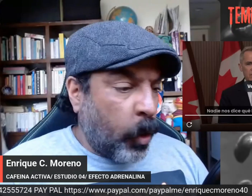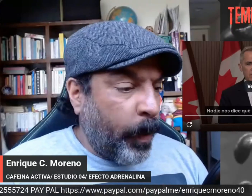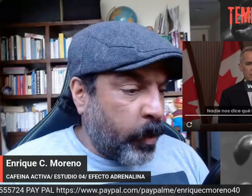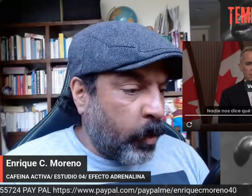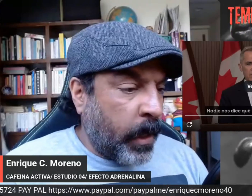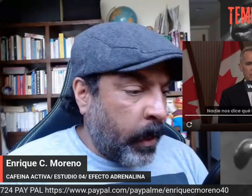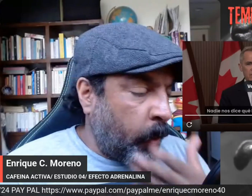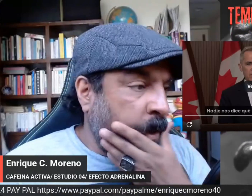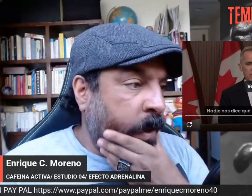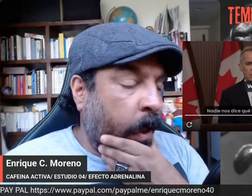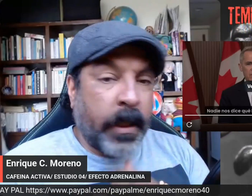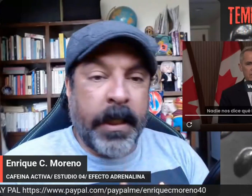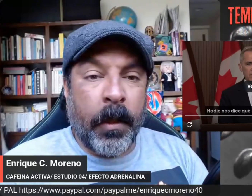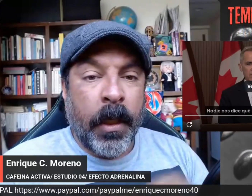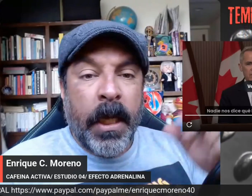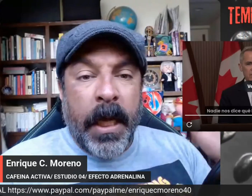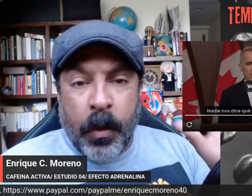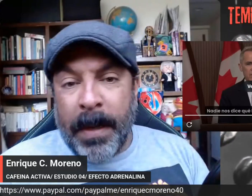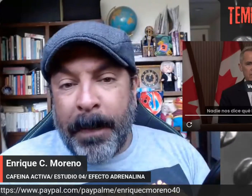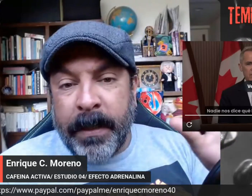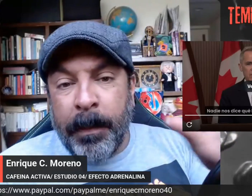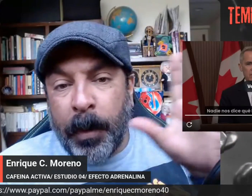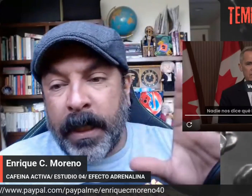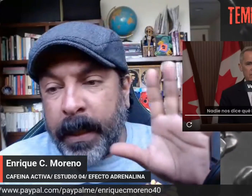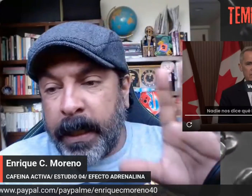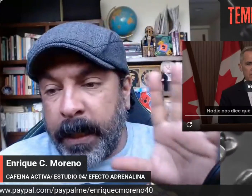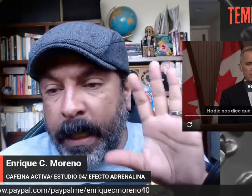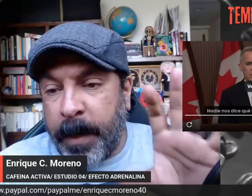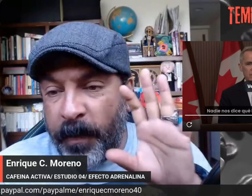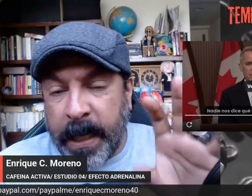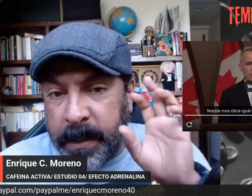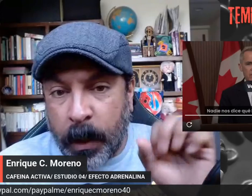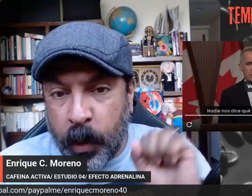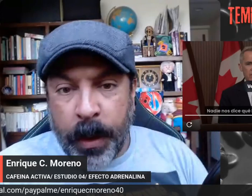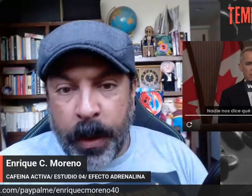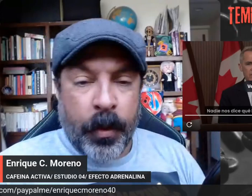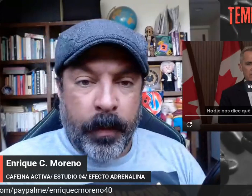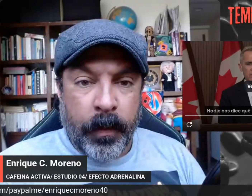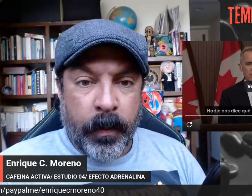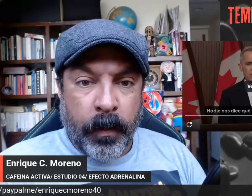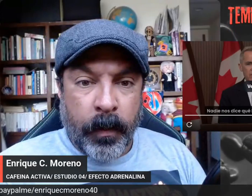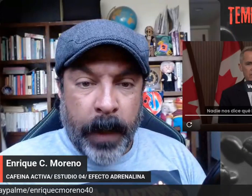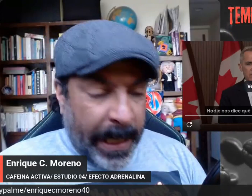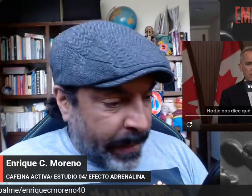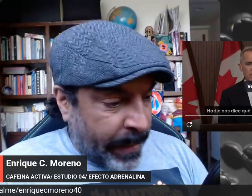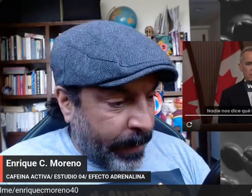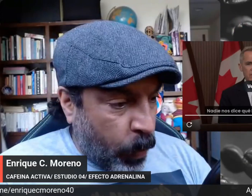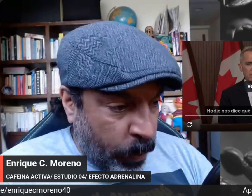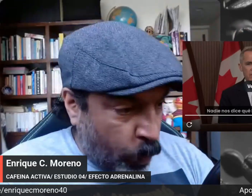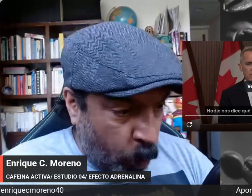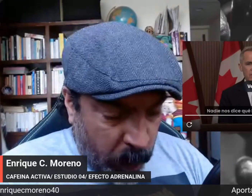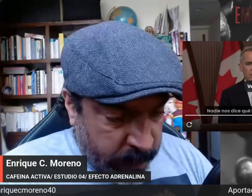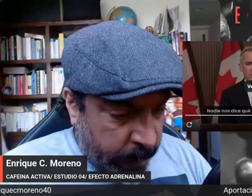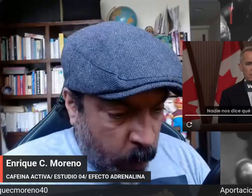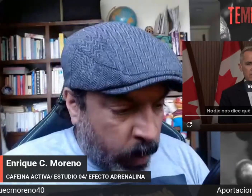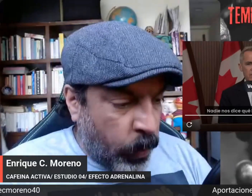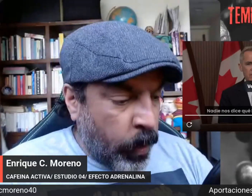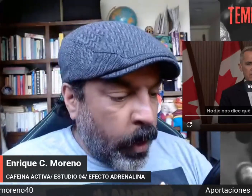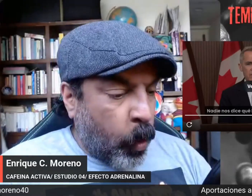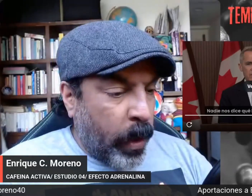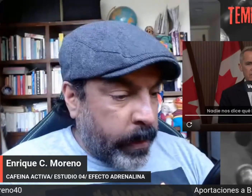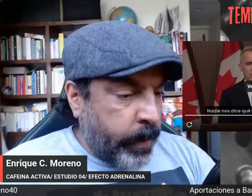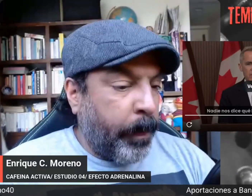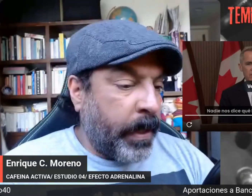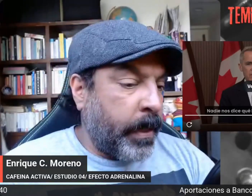Lo de los aluminios y los aceros es una parte importante que tiene que verificar Estados Unidos, en la que está de acuerdo o no está de